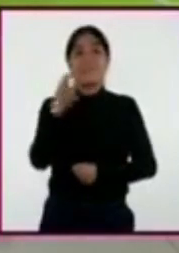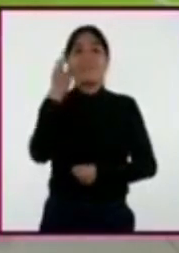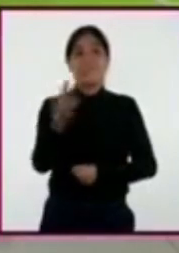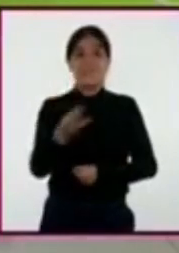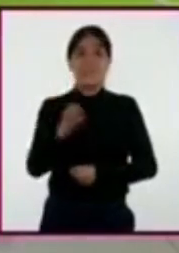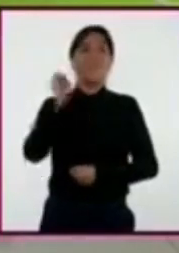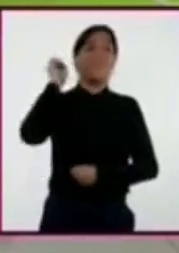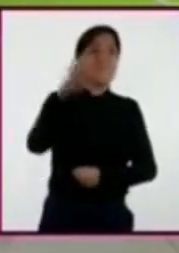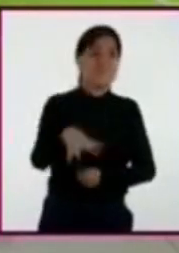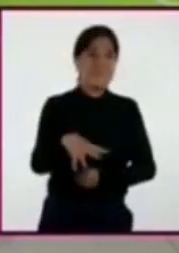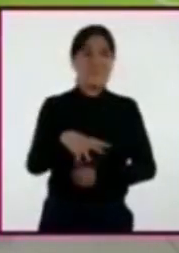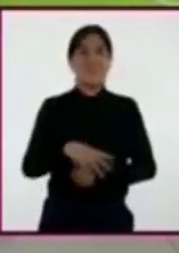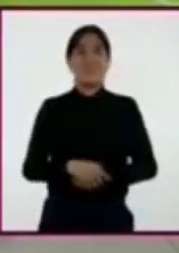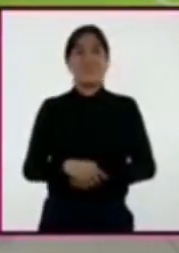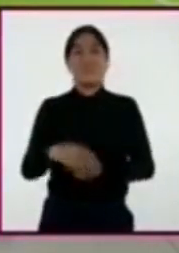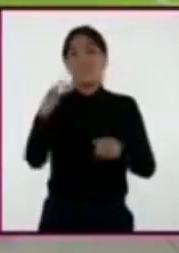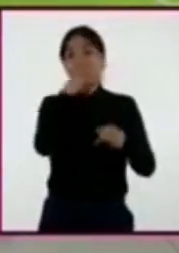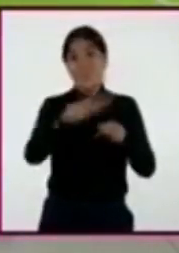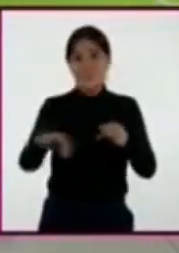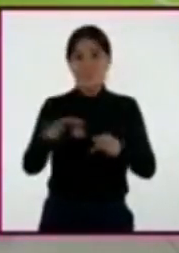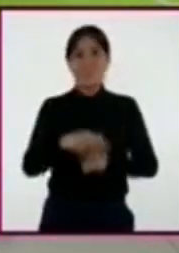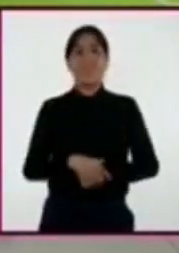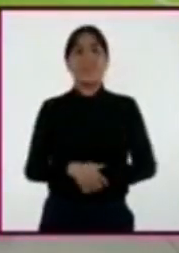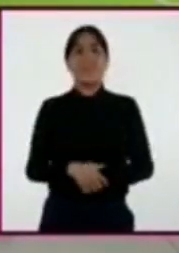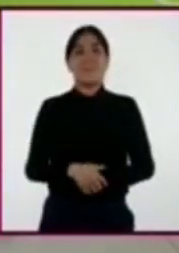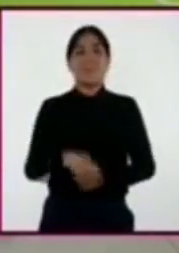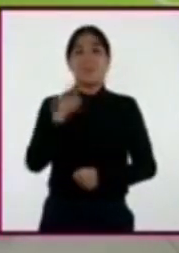1, 2, 3, lanzas. Última vez.